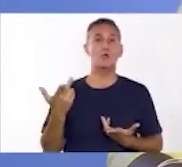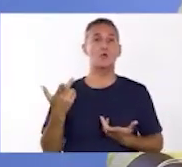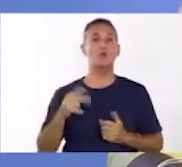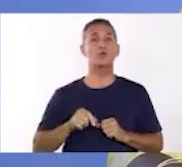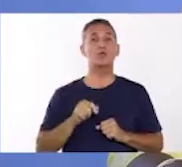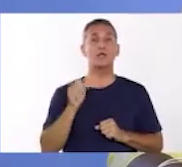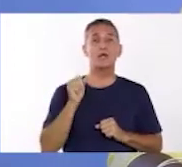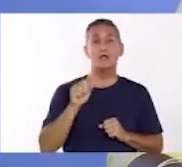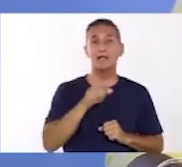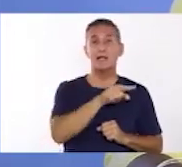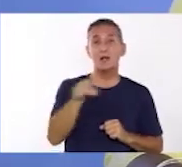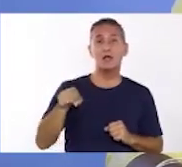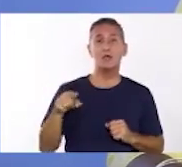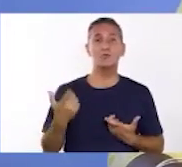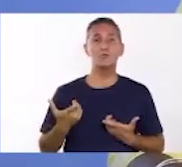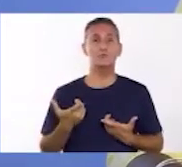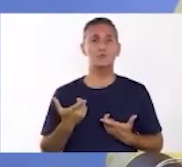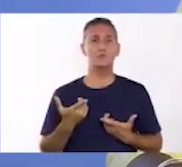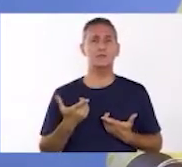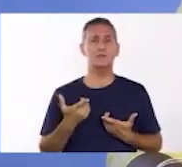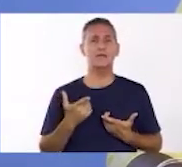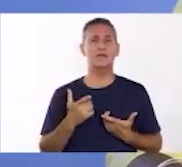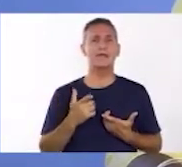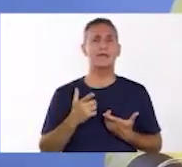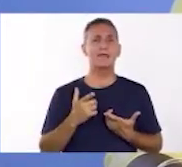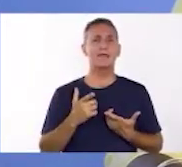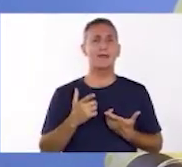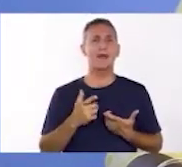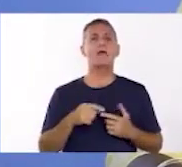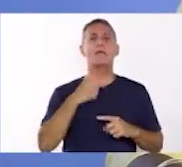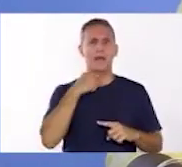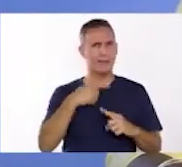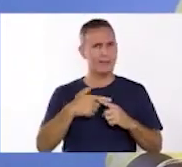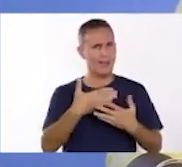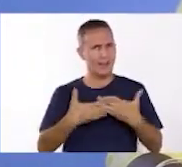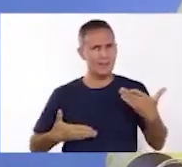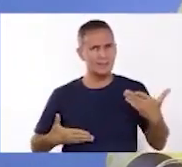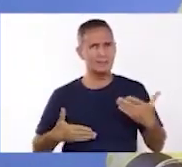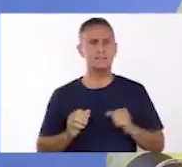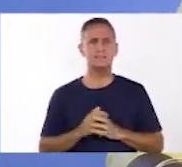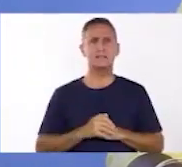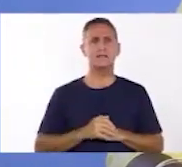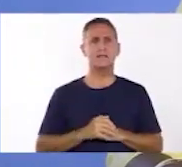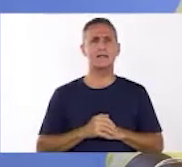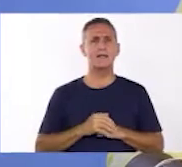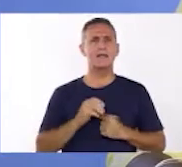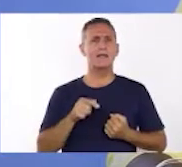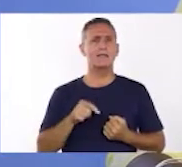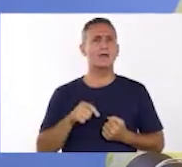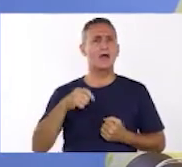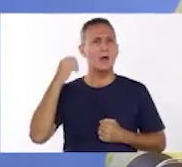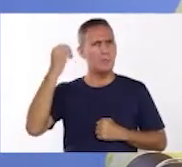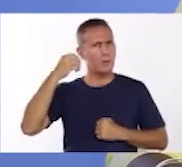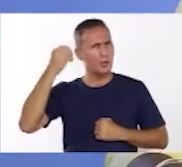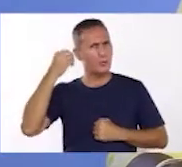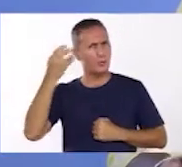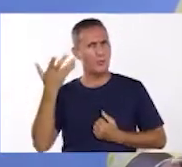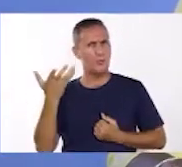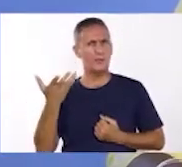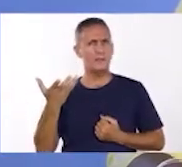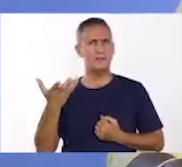principalmente son las que ustedes van a examinar. Por tanto, tienen que